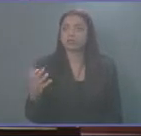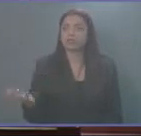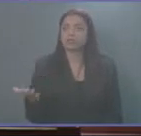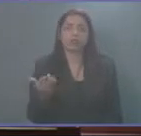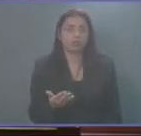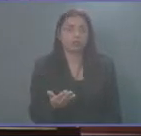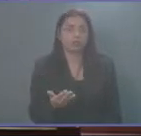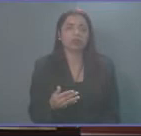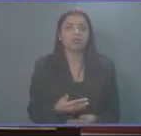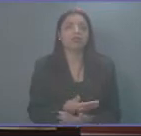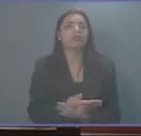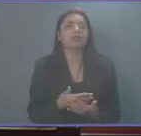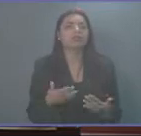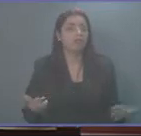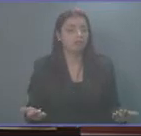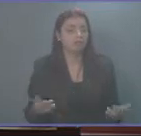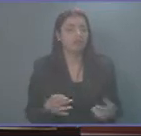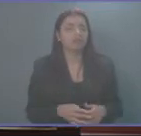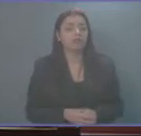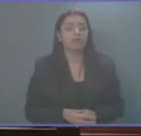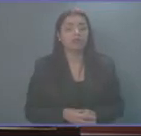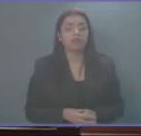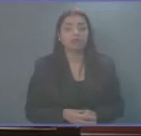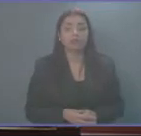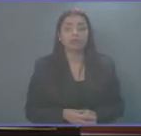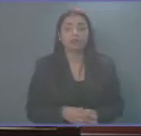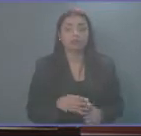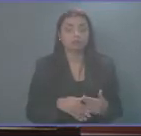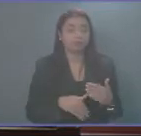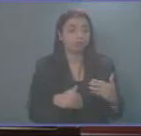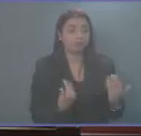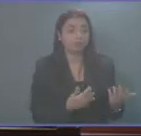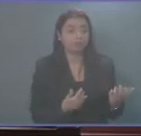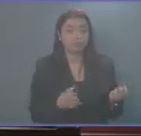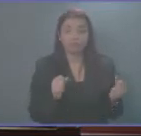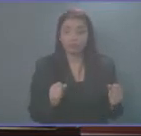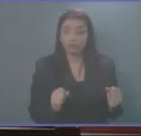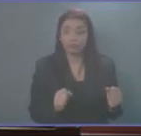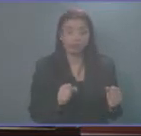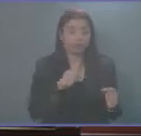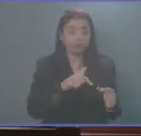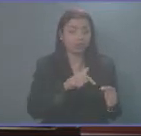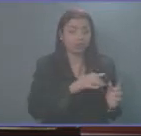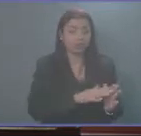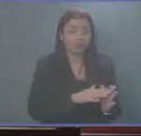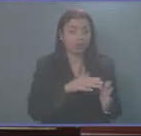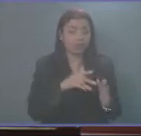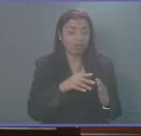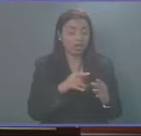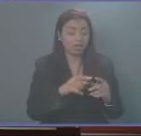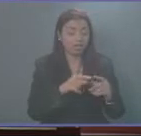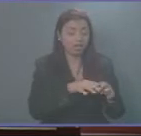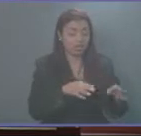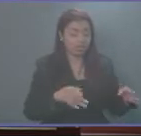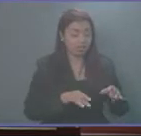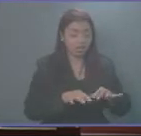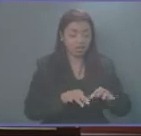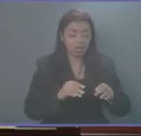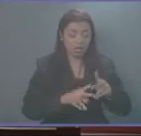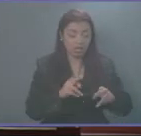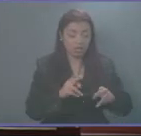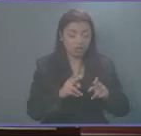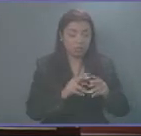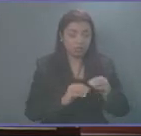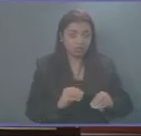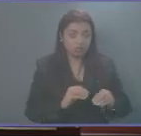del escritorio a la edición, de la edición a la calle. Por